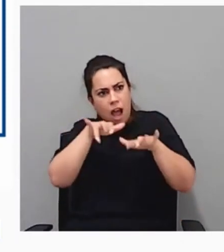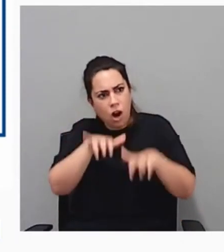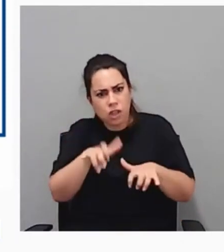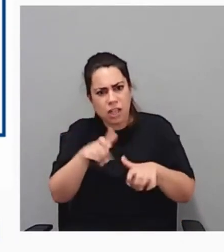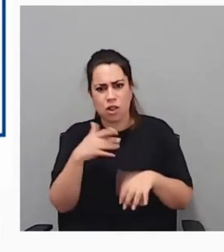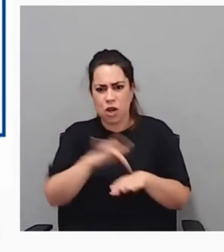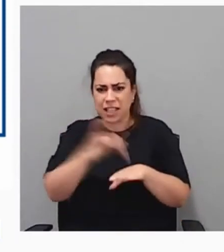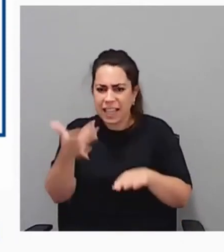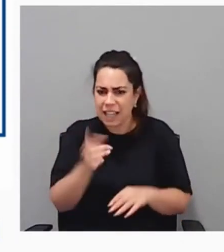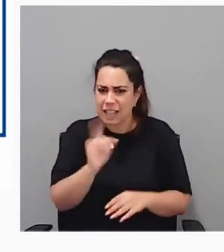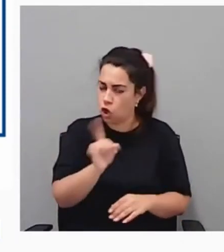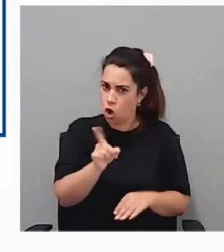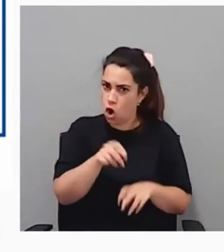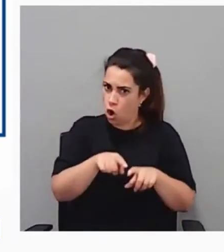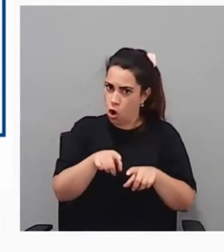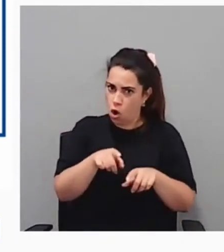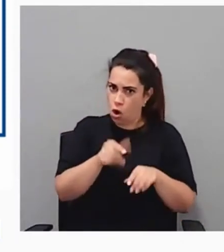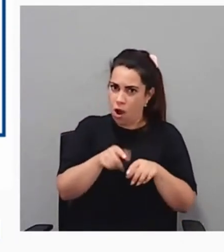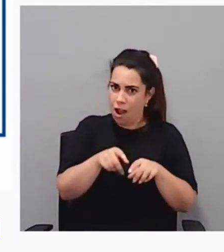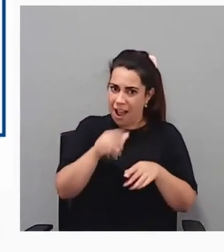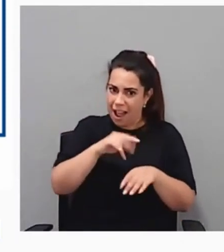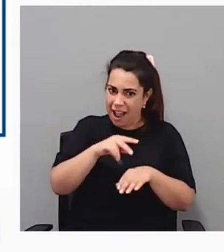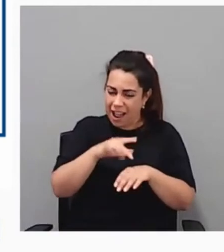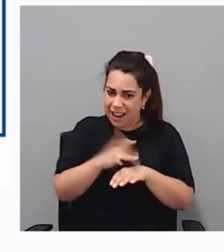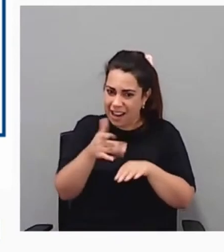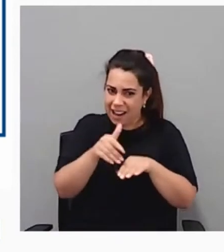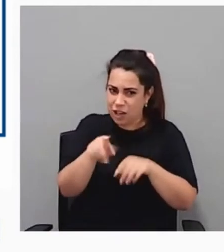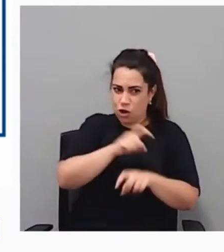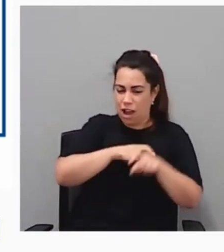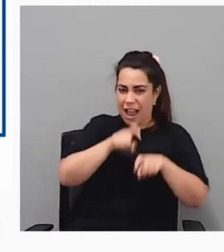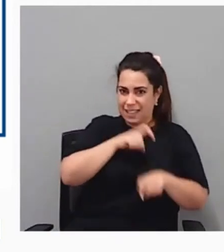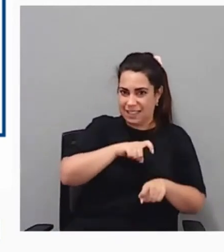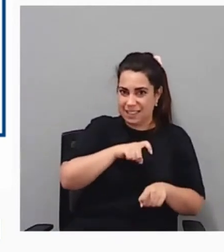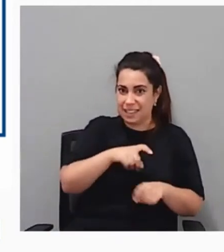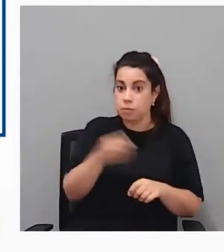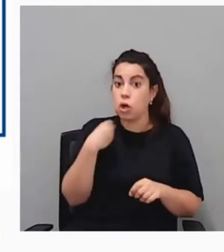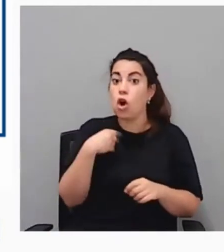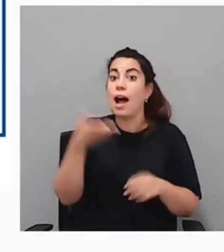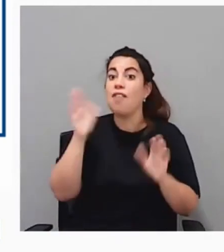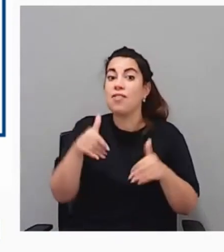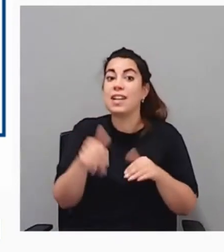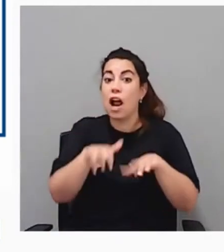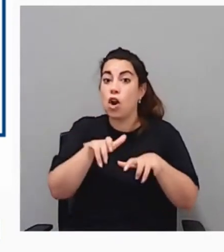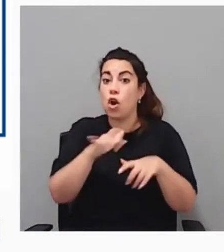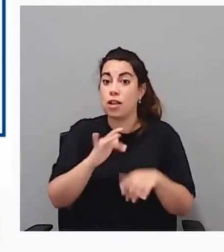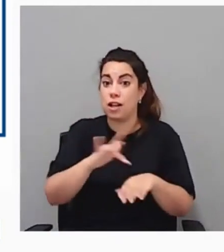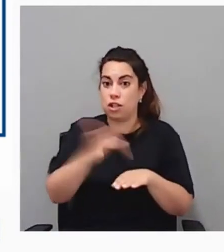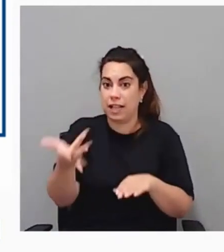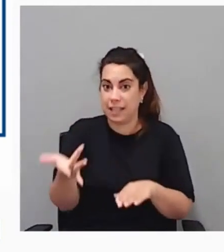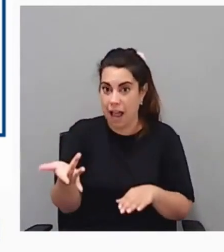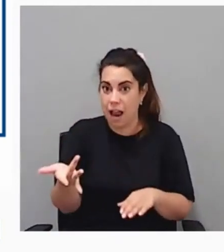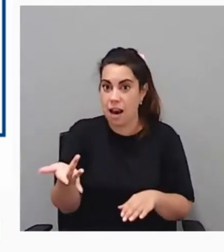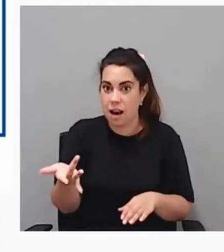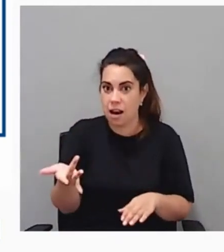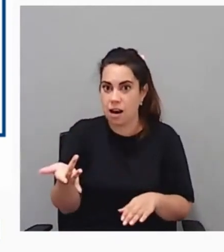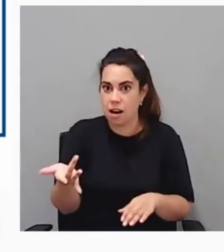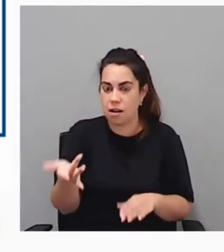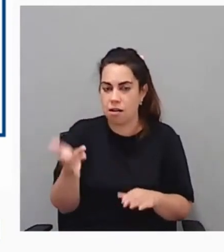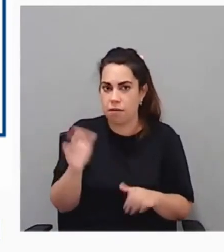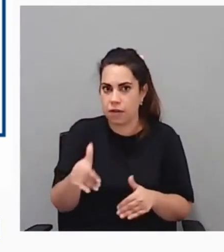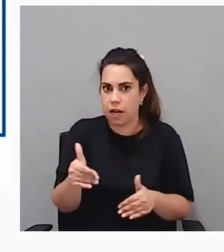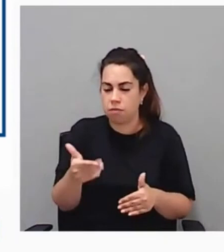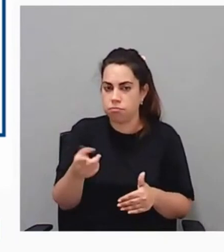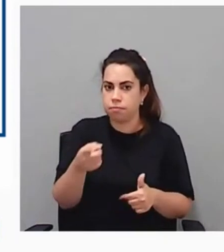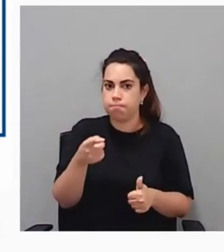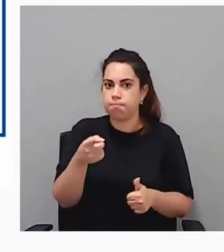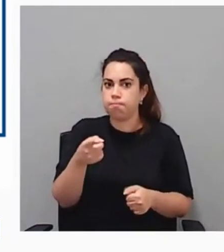volveré a eso al final de mi charla. Pero el éxito del ordenador digital de von Neumann, que dejó predecir por primera